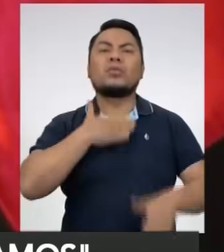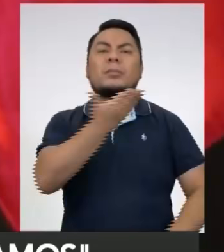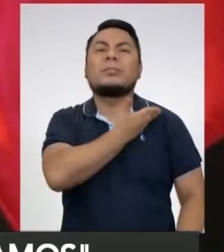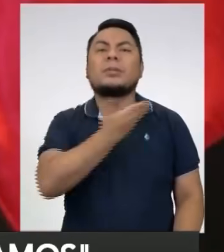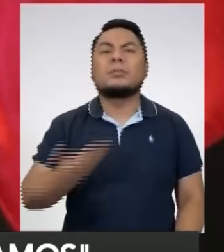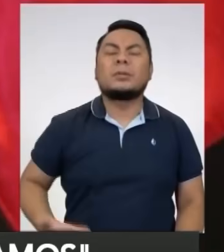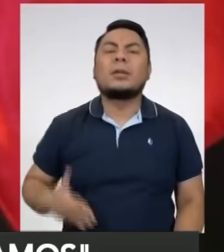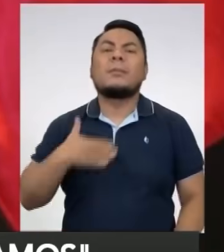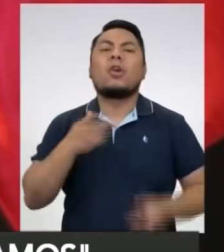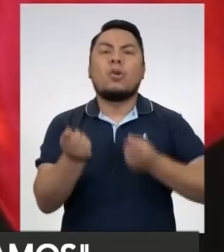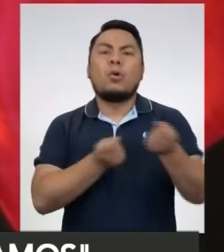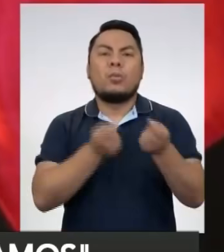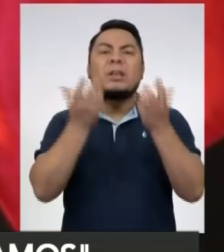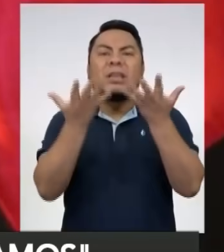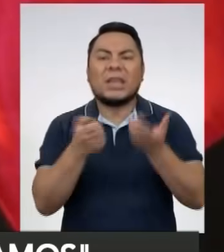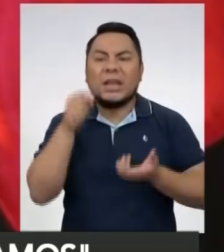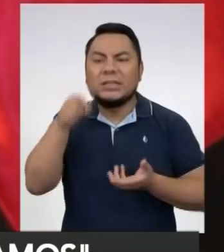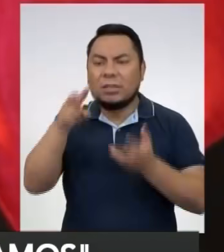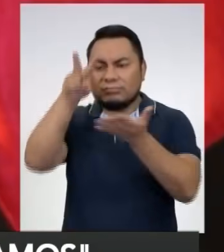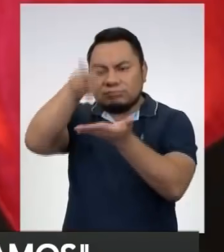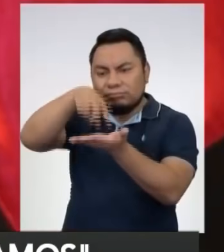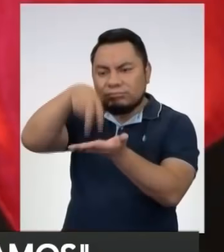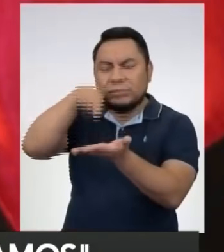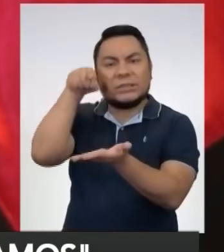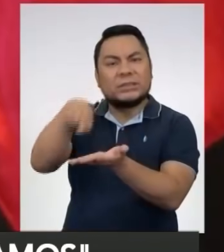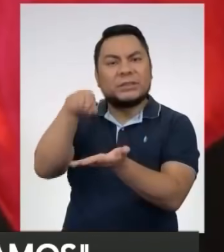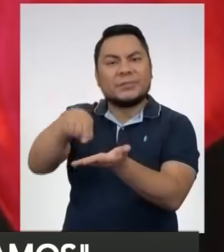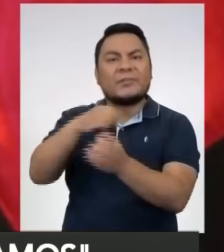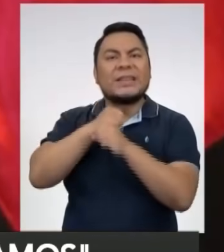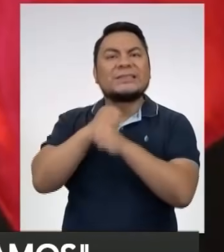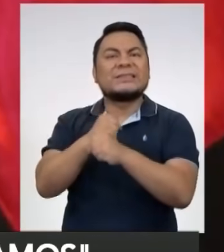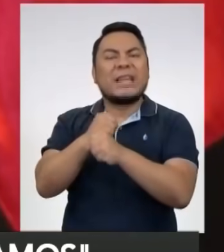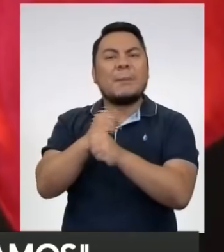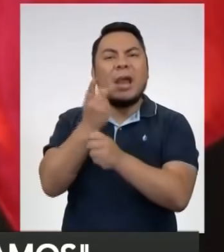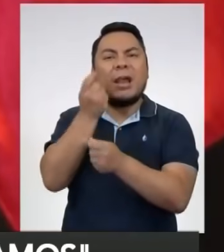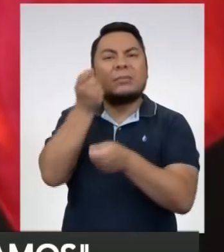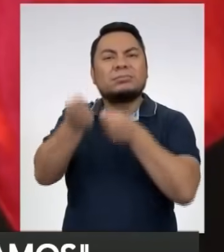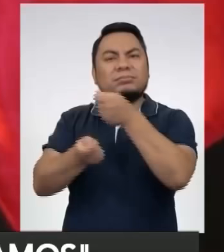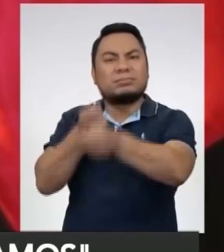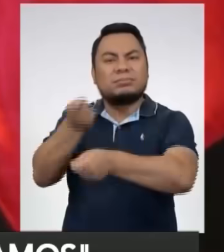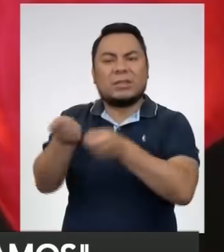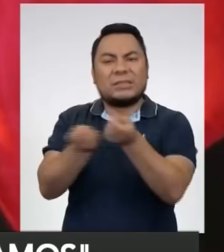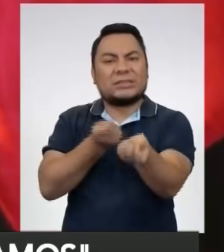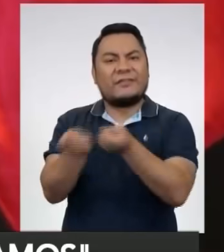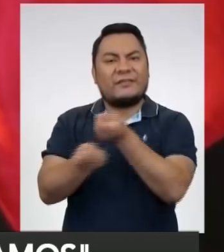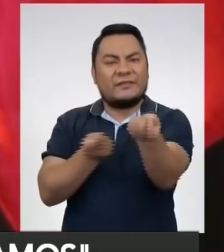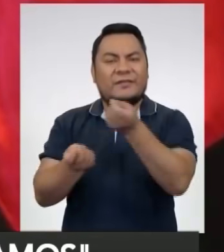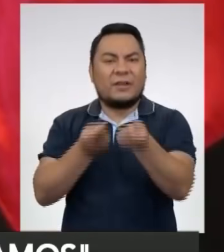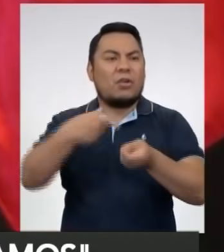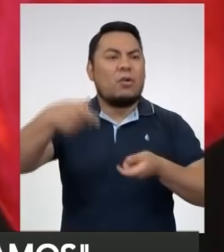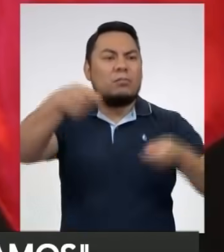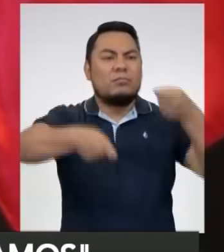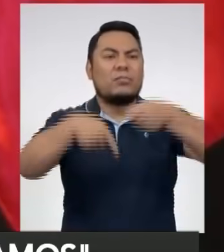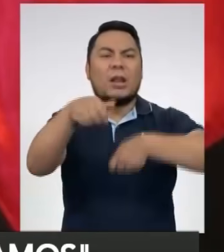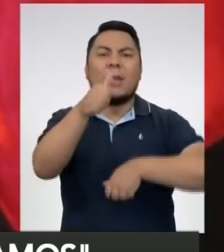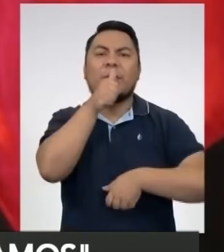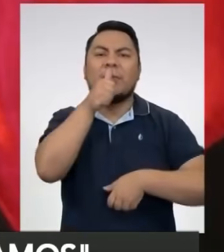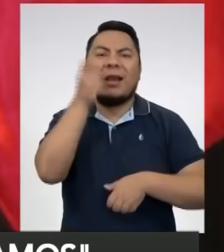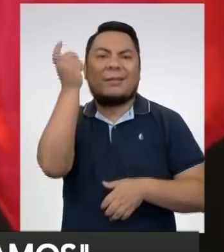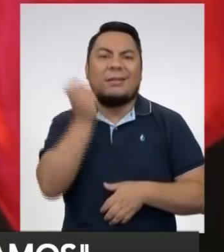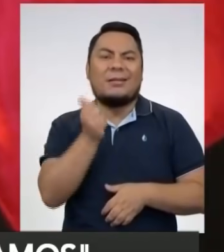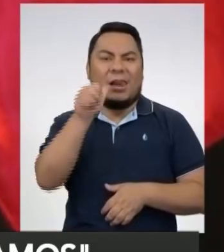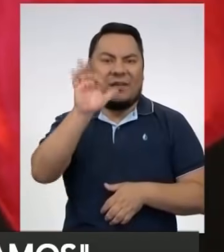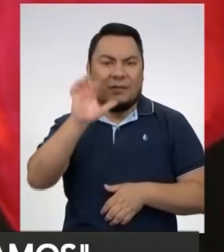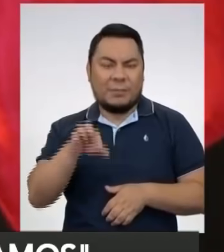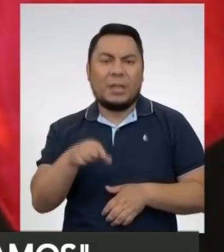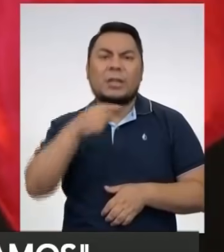presidente, mi gobierno quiere hacer esa revisión del sistema de la administración de los fondos privados y hagámosla